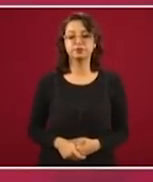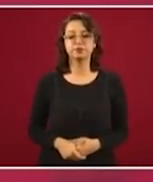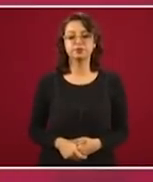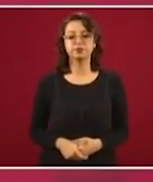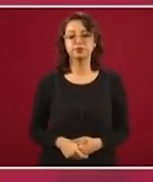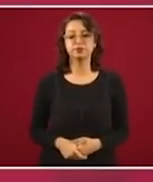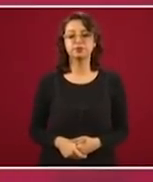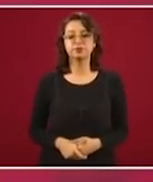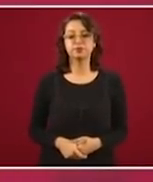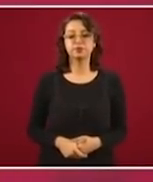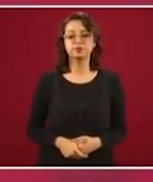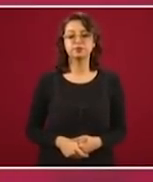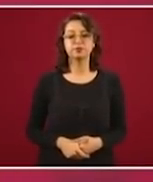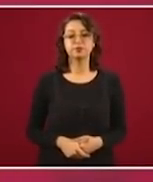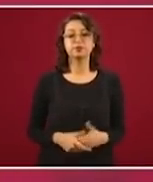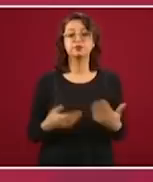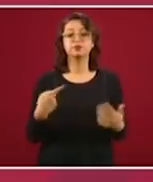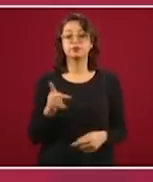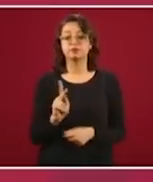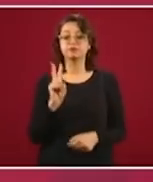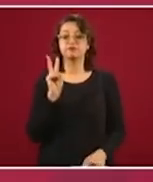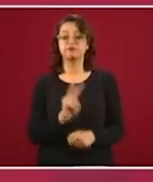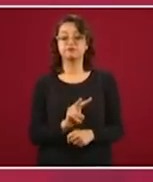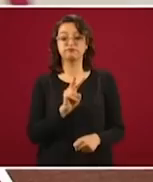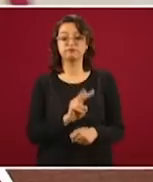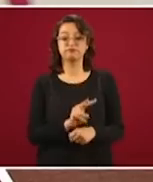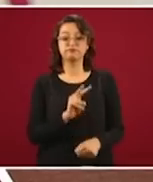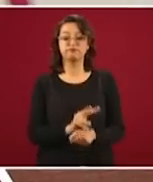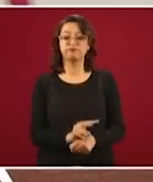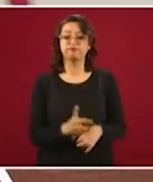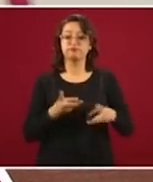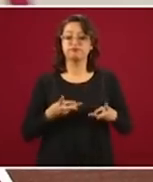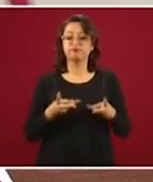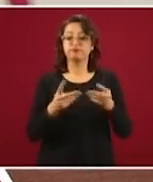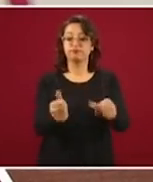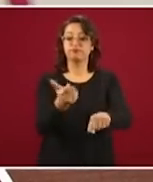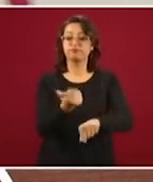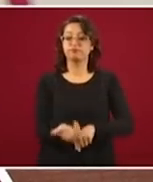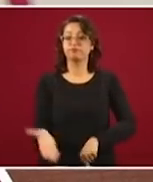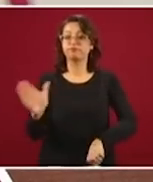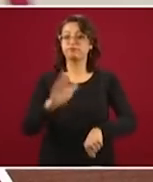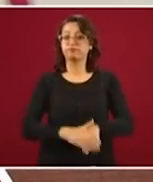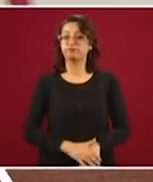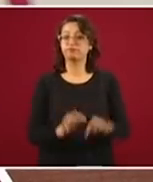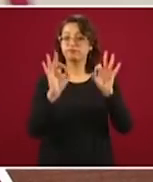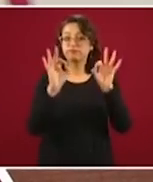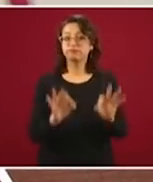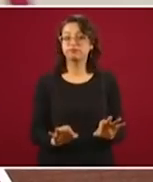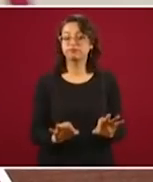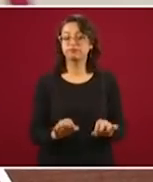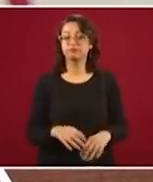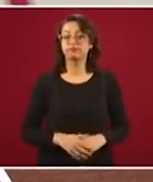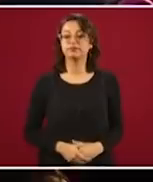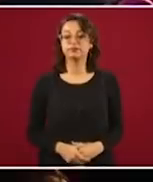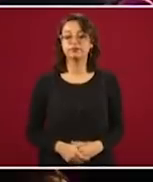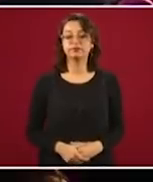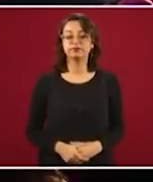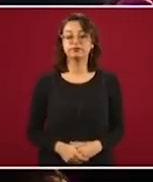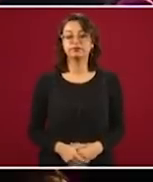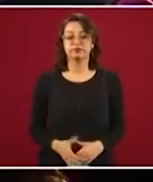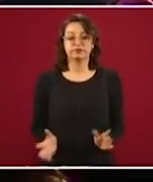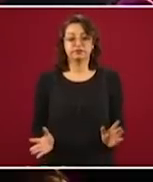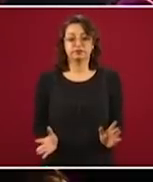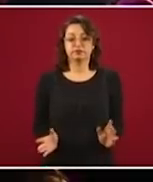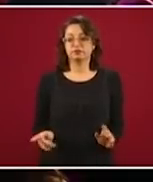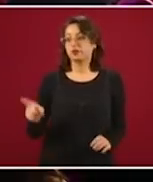procurar es que se administre bien todo el presupuesto. Pero esto es la